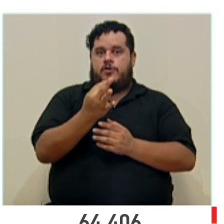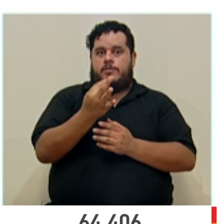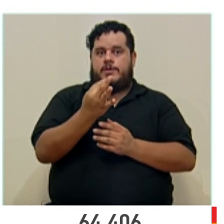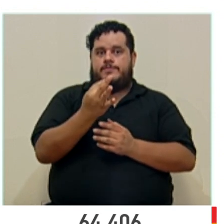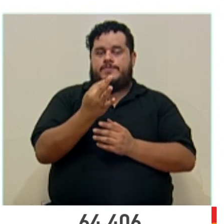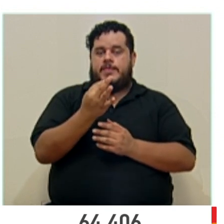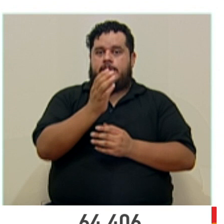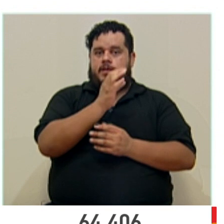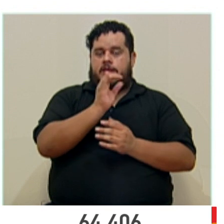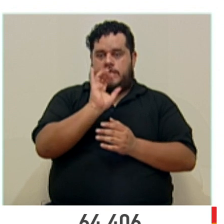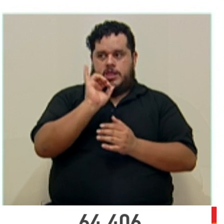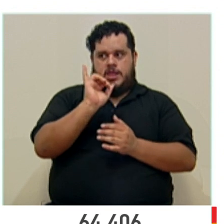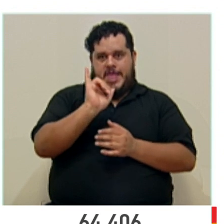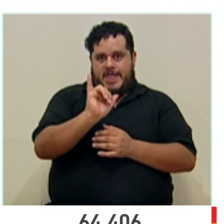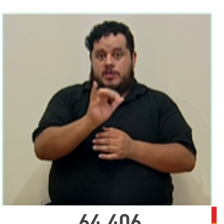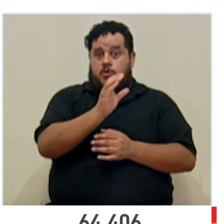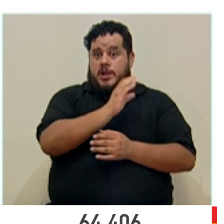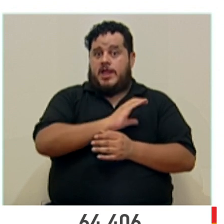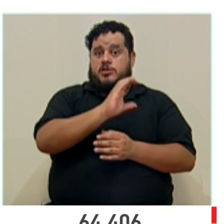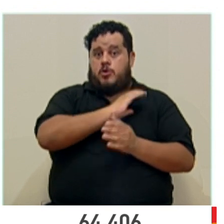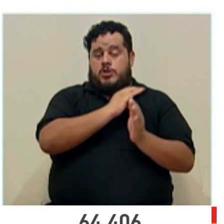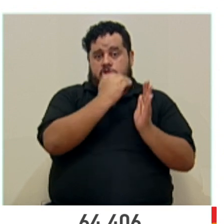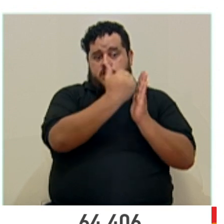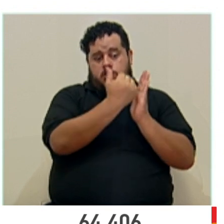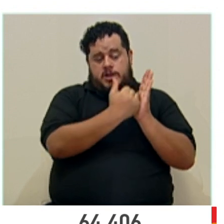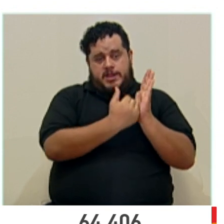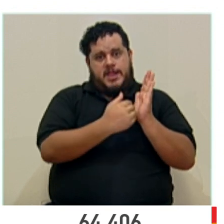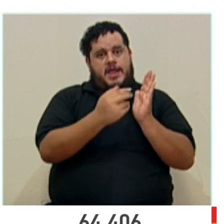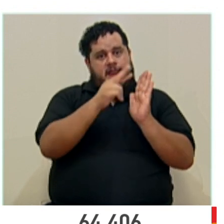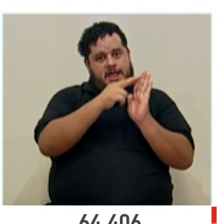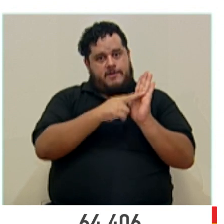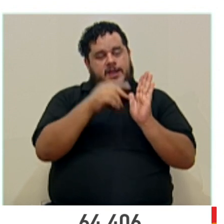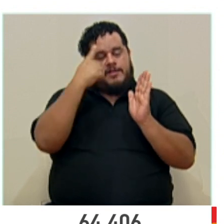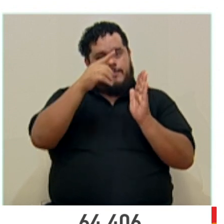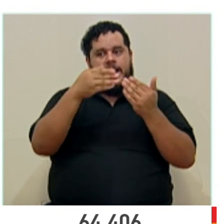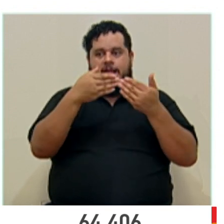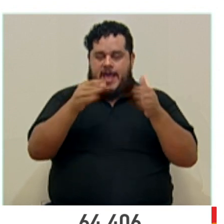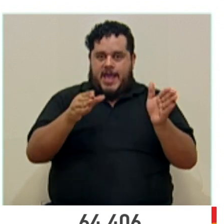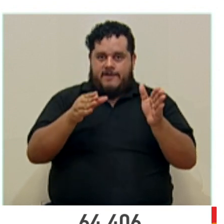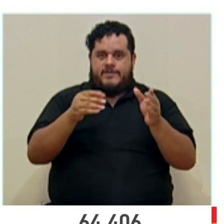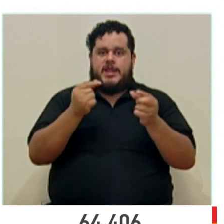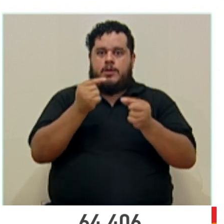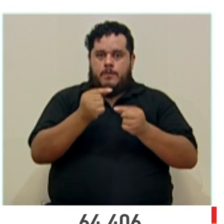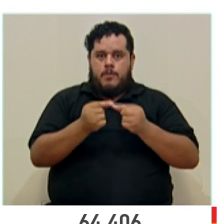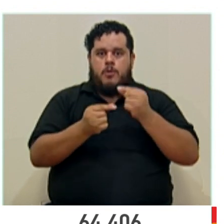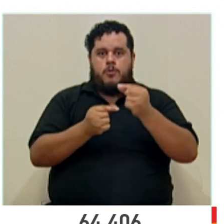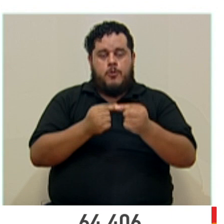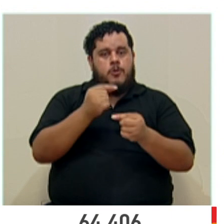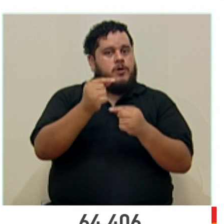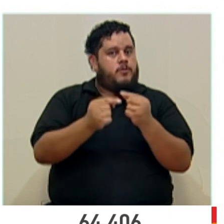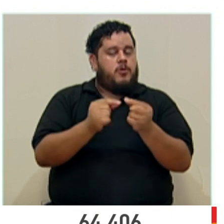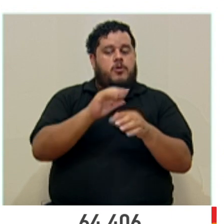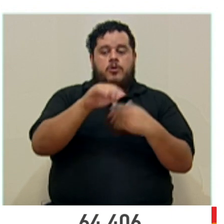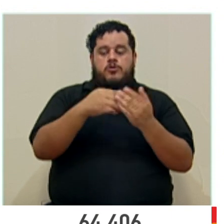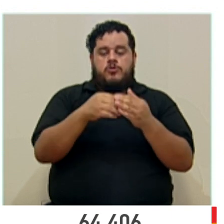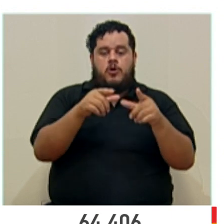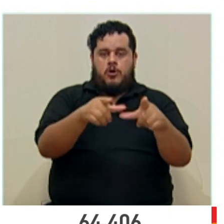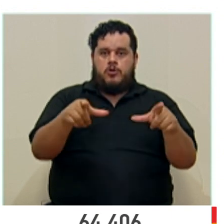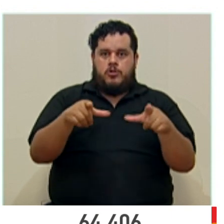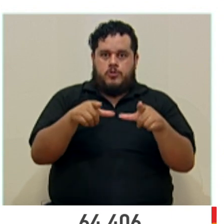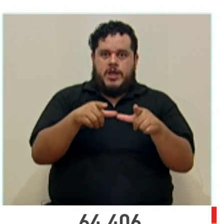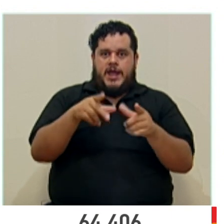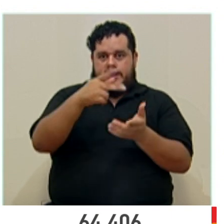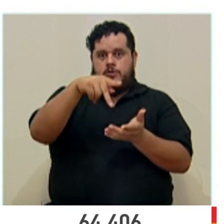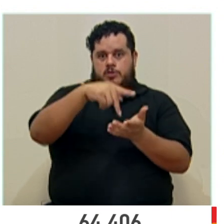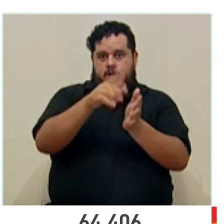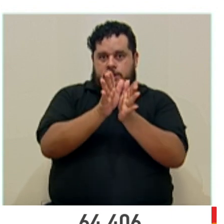las condiciones para que pueda ser incorporado la apertura gradual de estos espacios públicos en los planes cantonales de